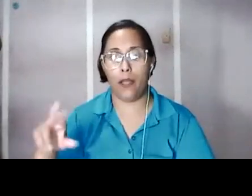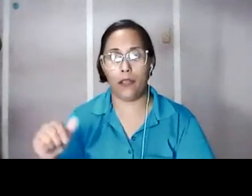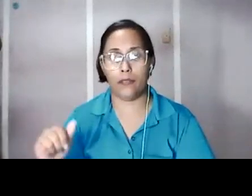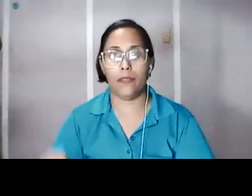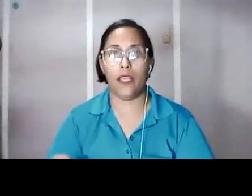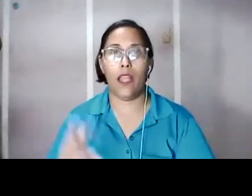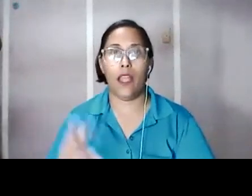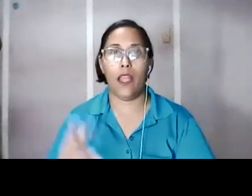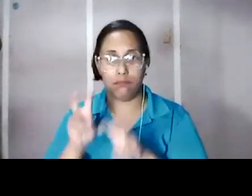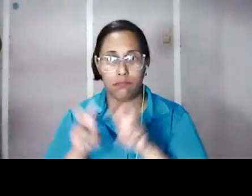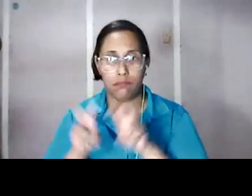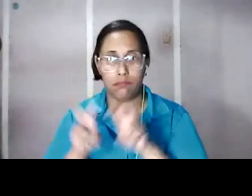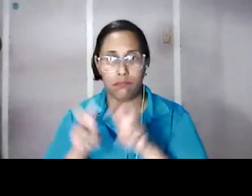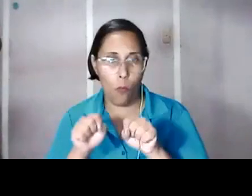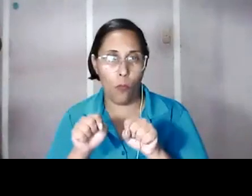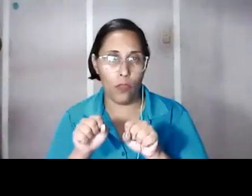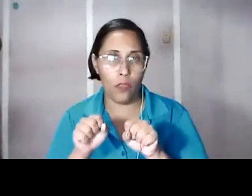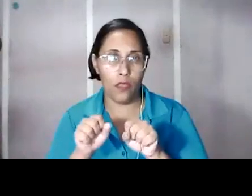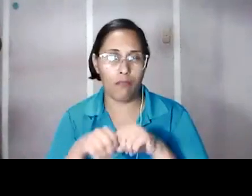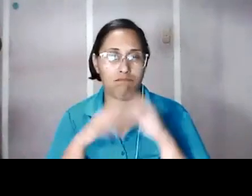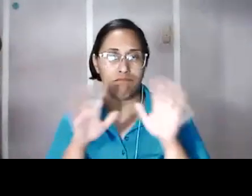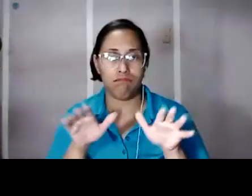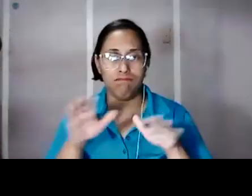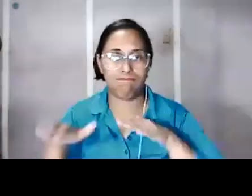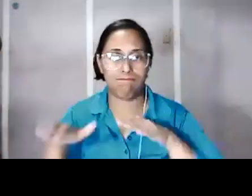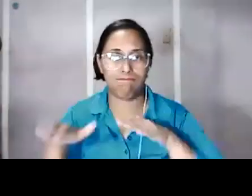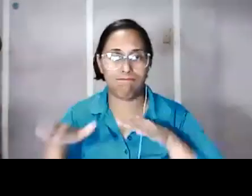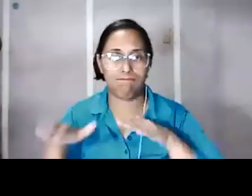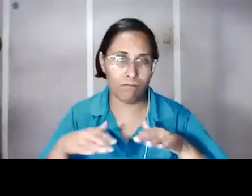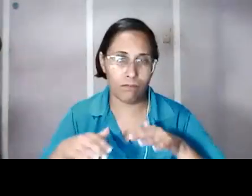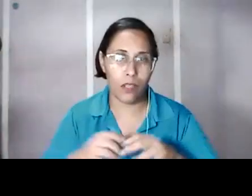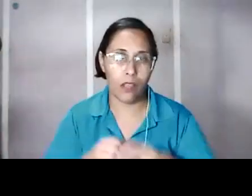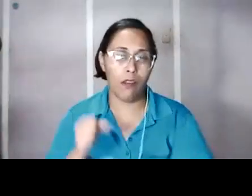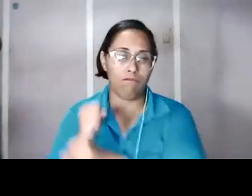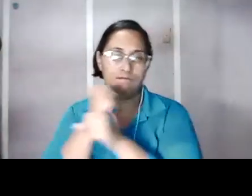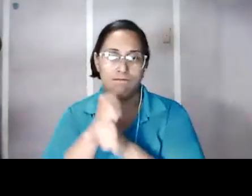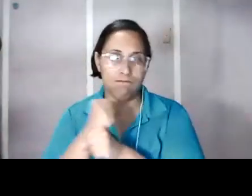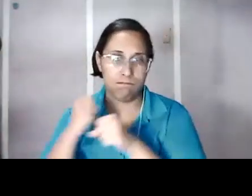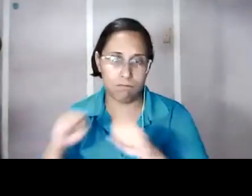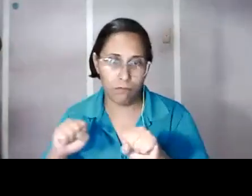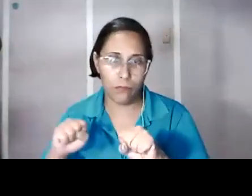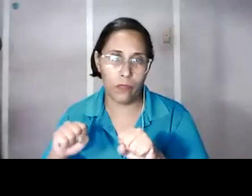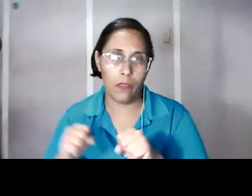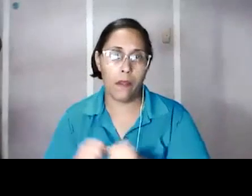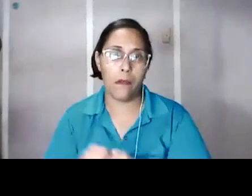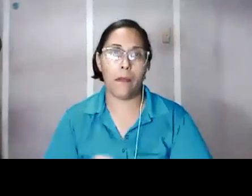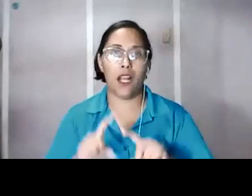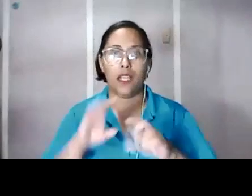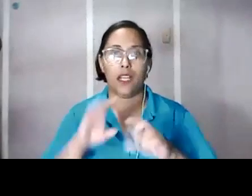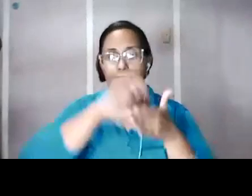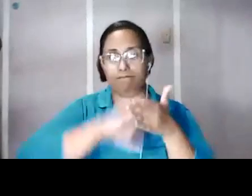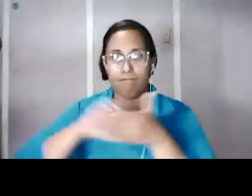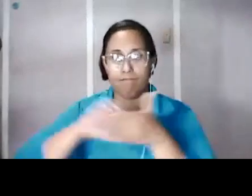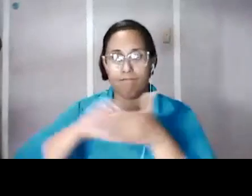podía actuar como una válvula de seguridad para aliviar las tensiones de la